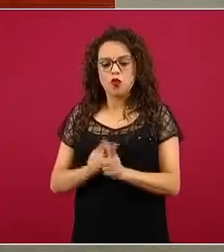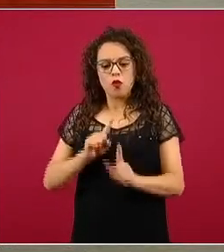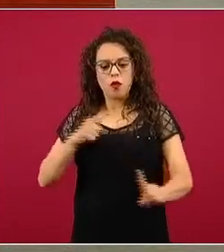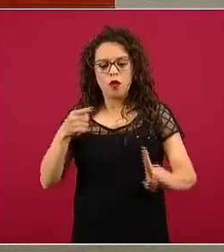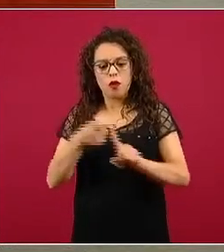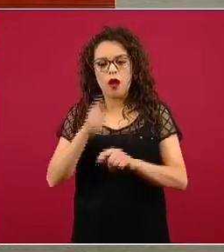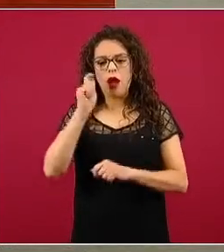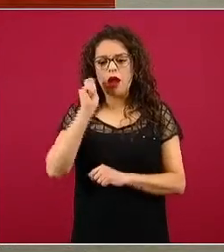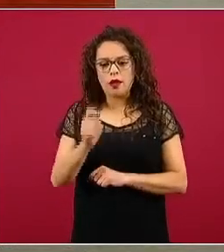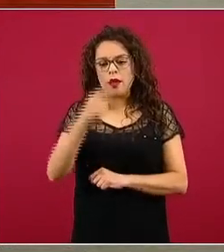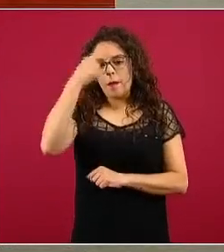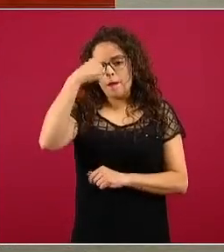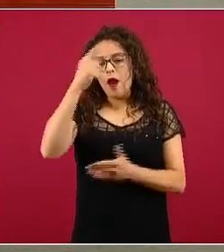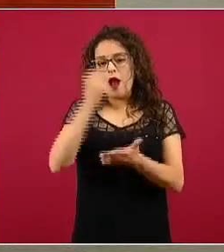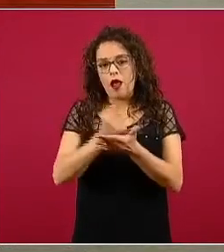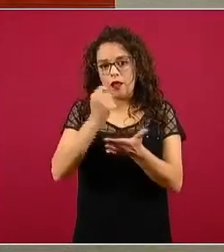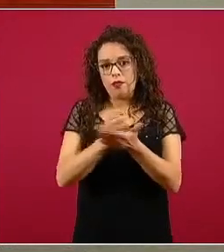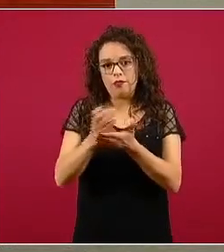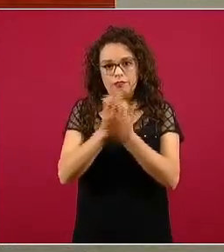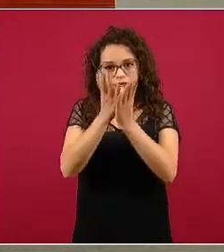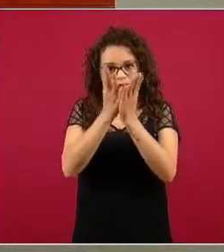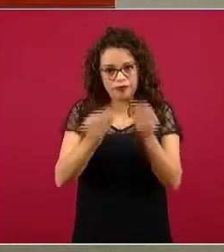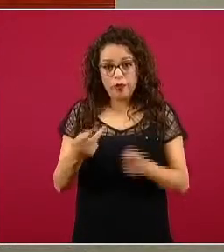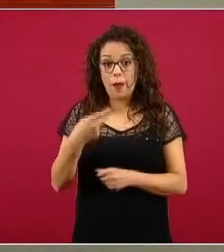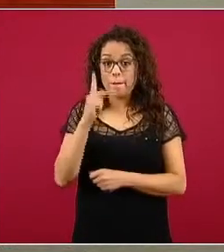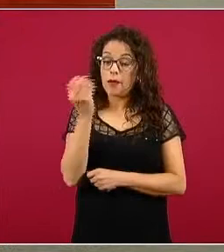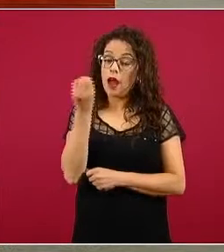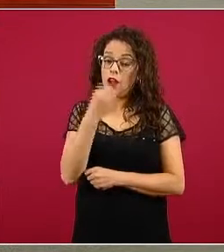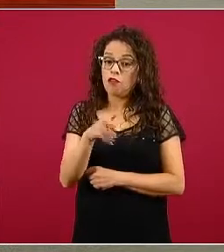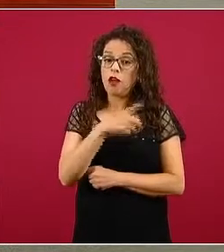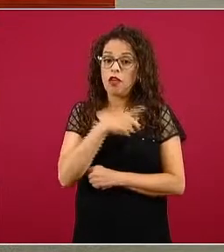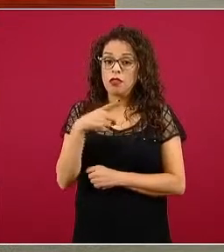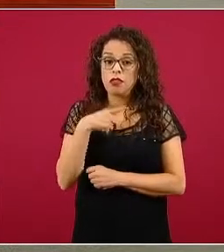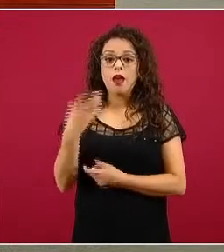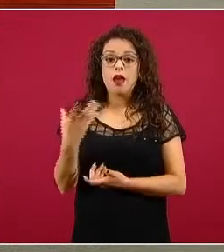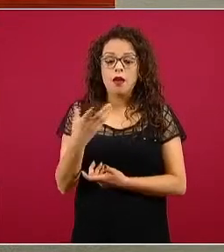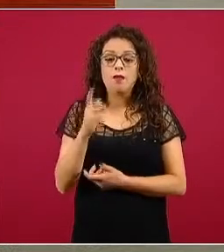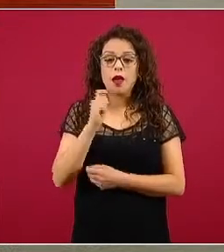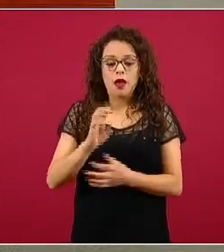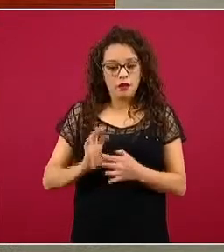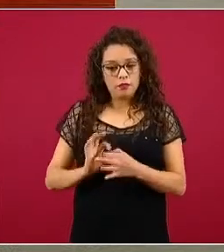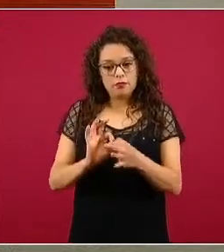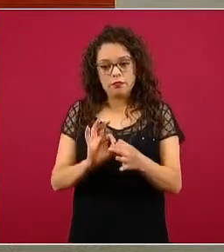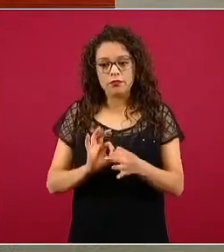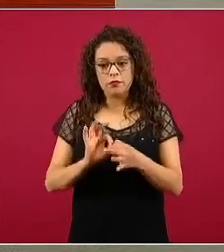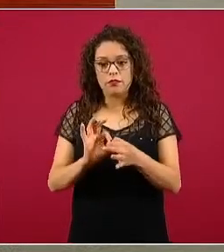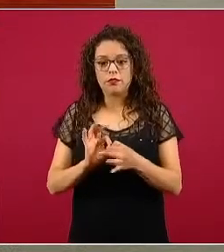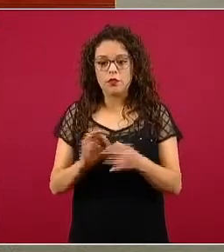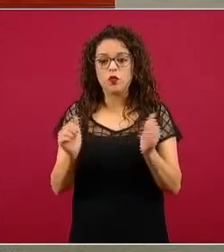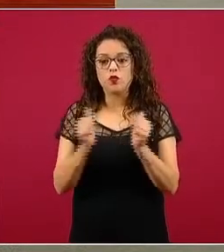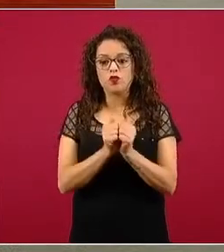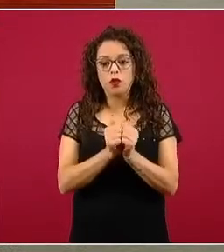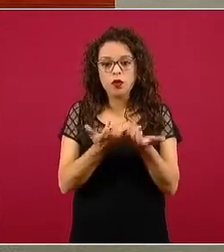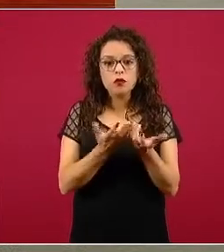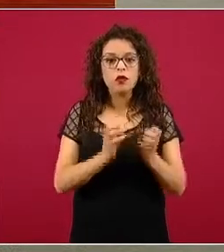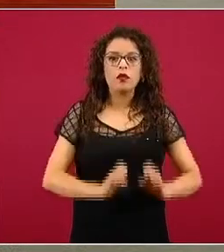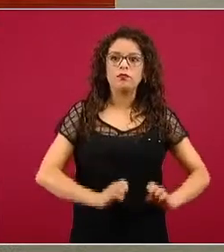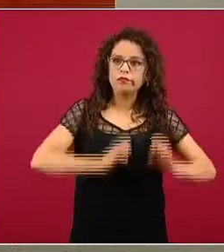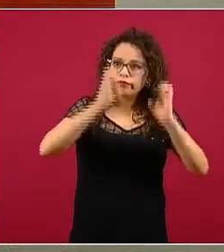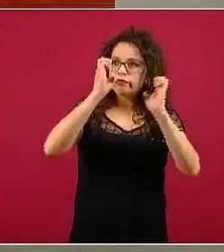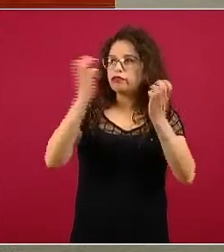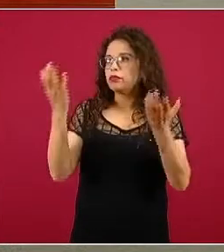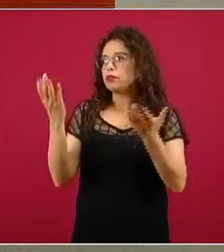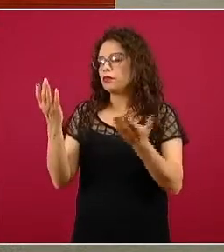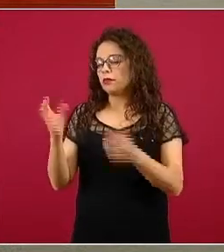rehabilitación, pero lógicamente esto tendrá también que ir de la mano con la generación de infraestructura adecuada. que lógicamente